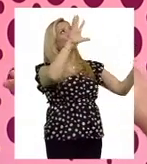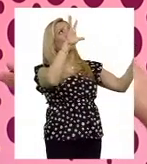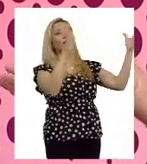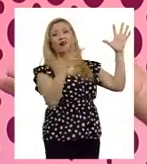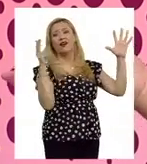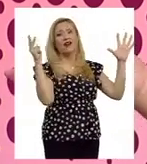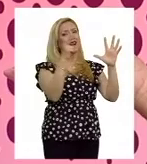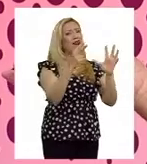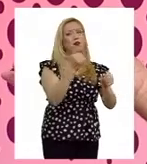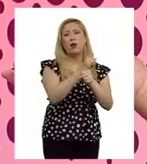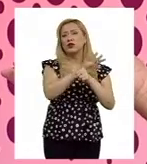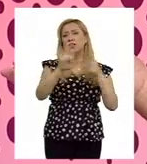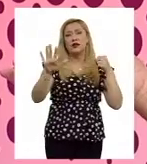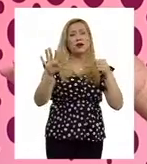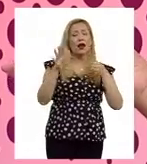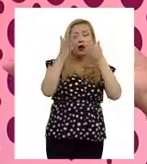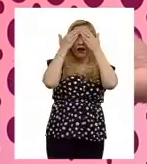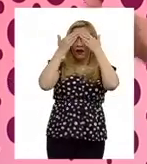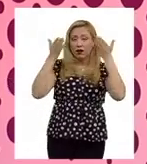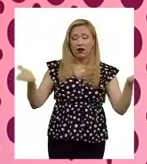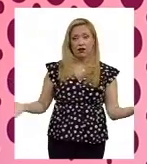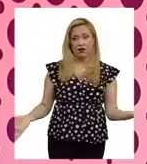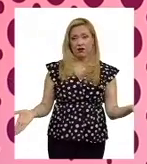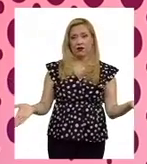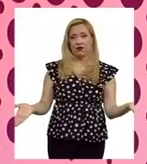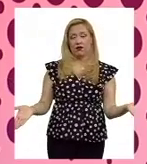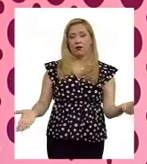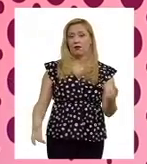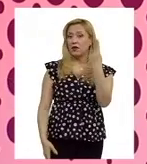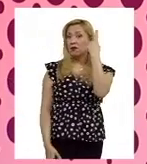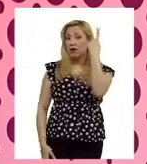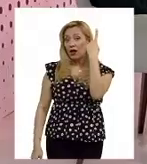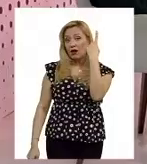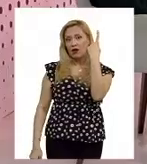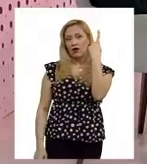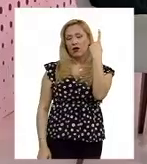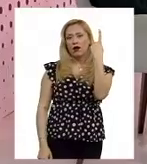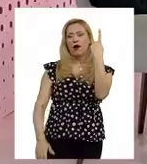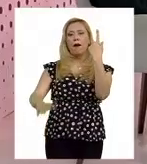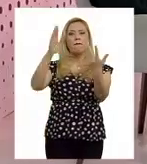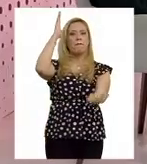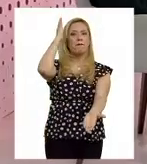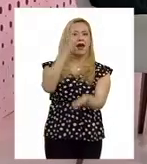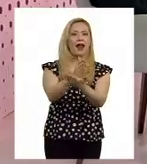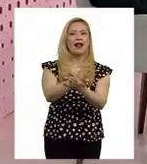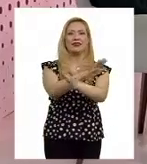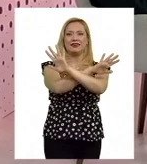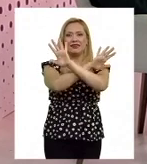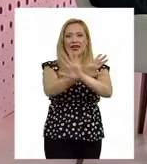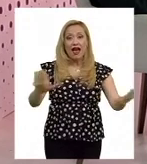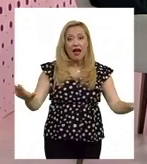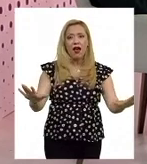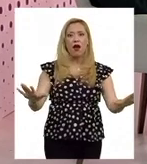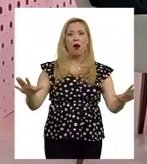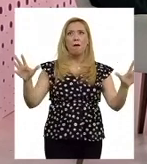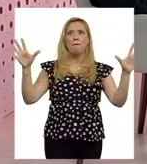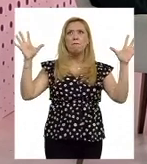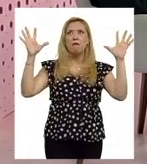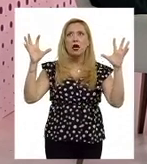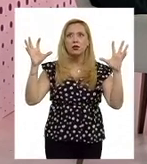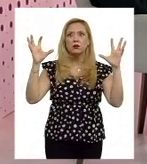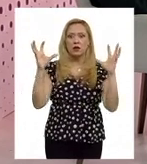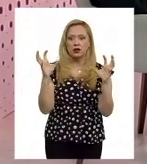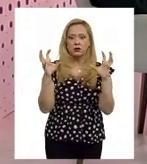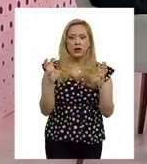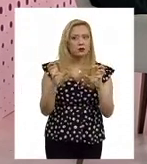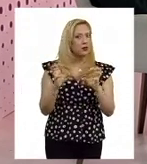políticas públicas queremos hacer así? Entonces, lo primero es parar ya el calentamiento global con todas las medidas